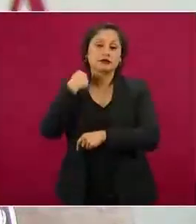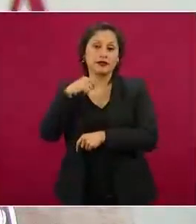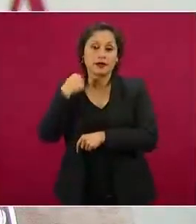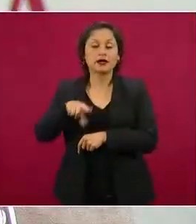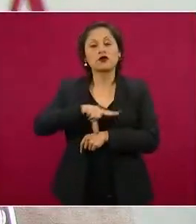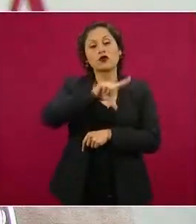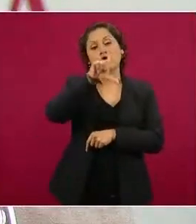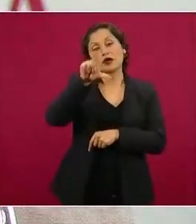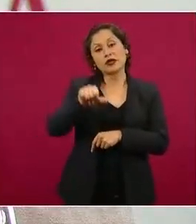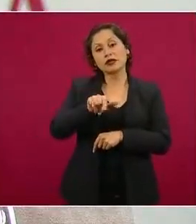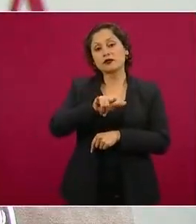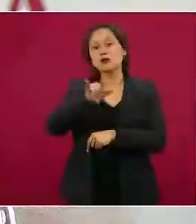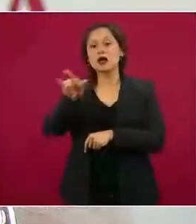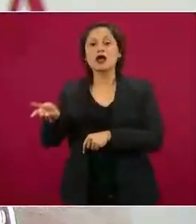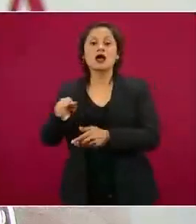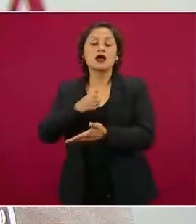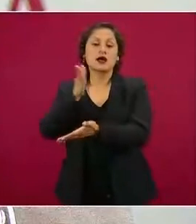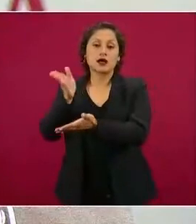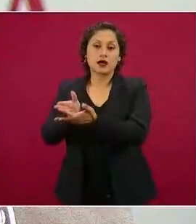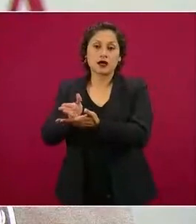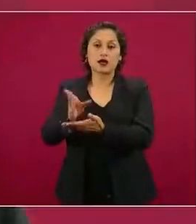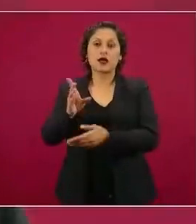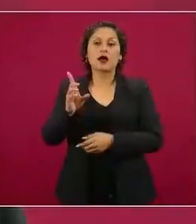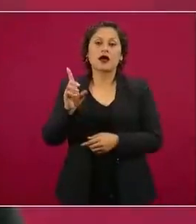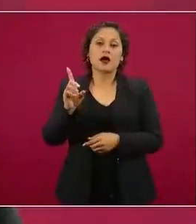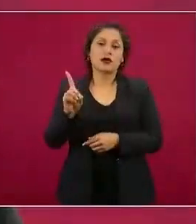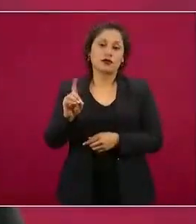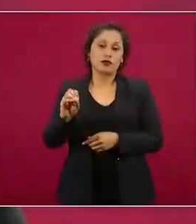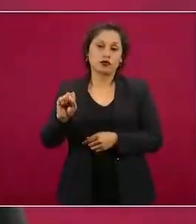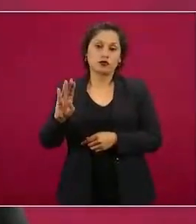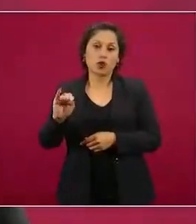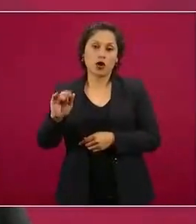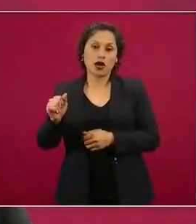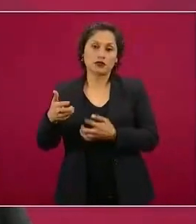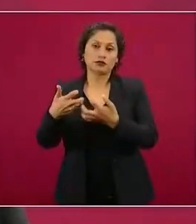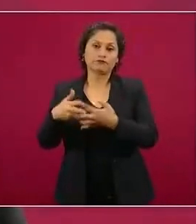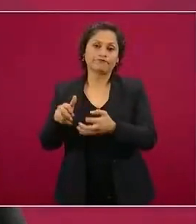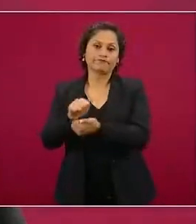Bocas, a la refinería. Vamos este fin de semana.